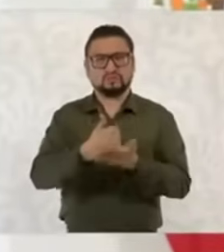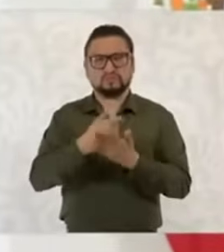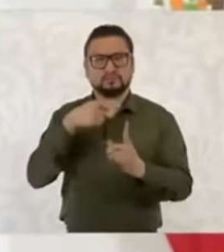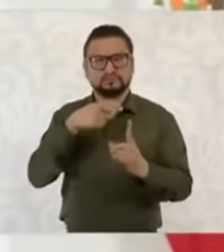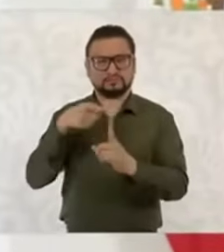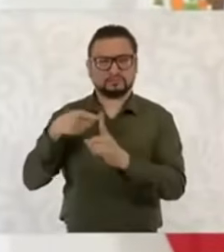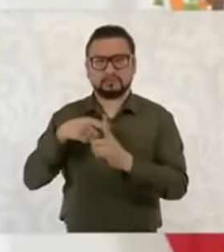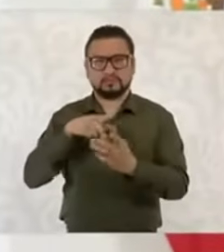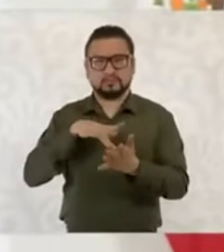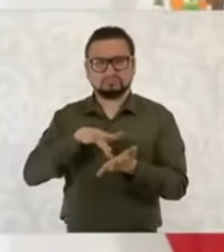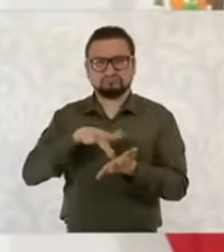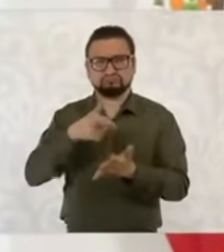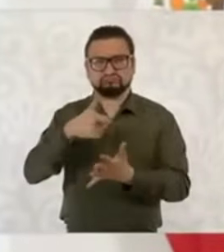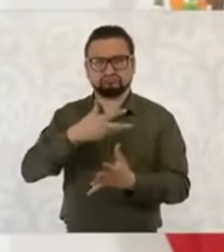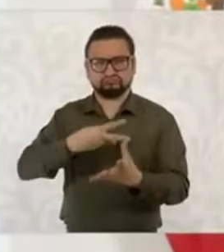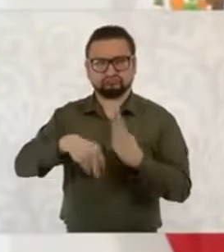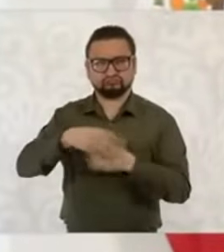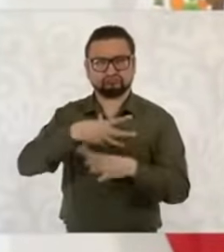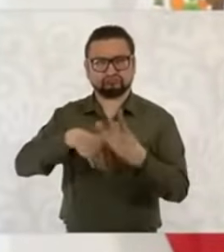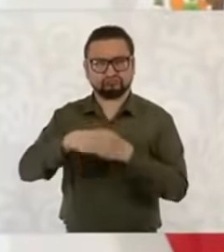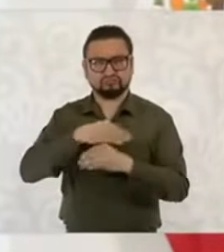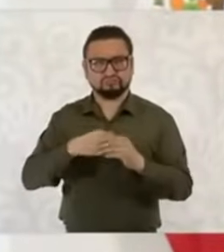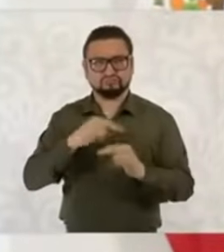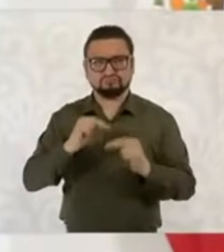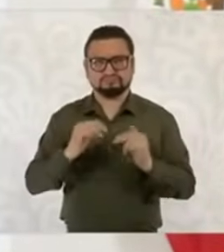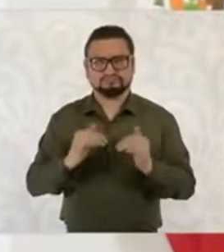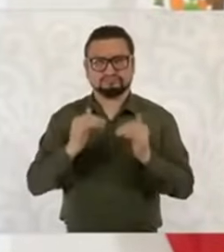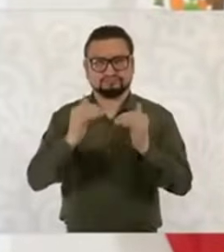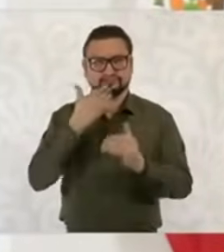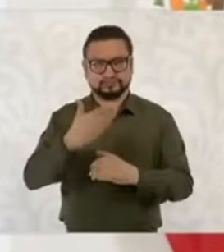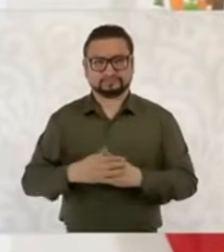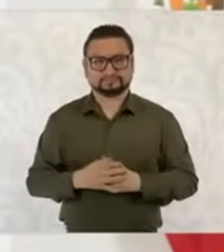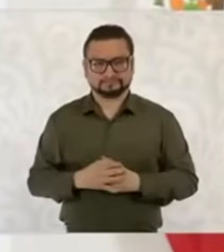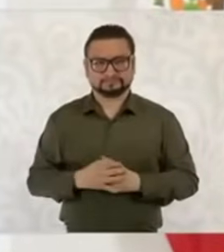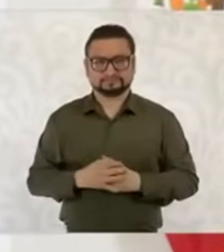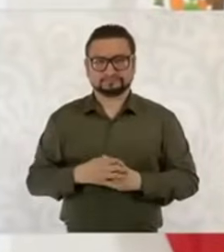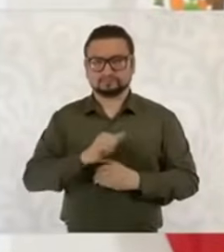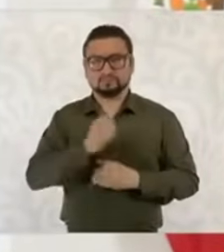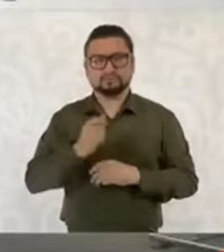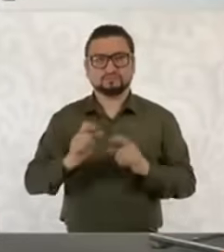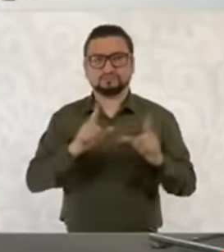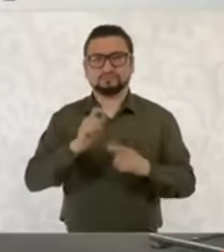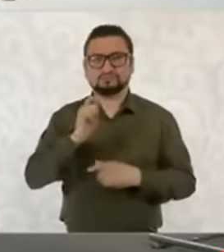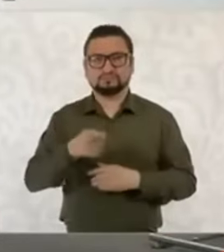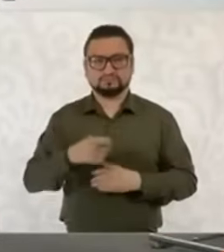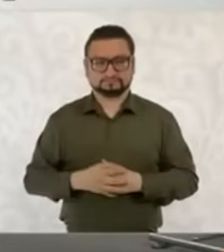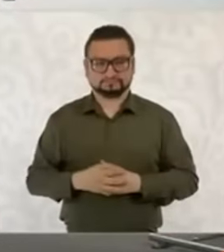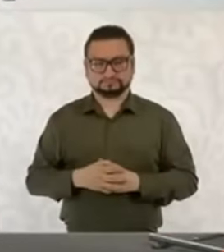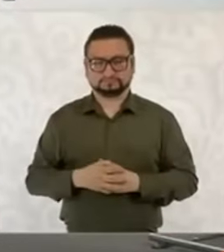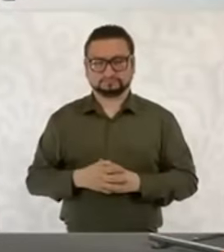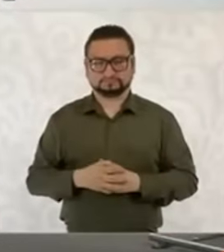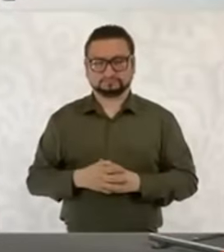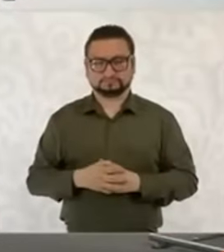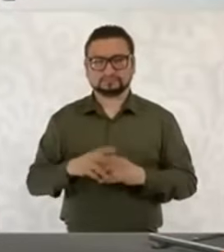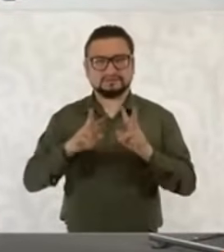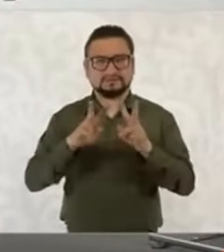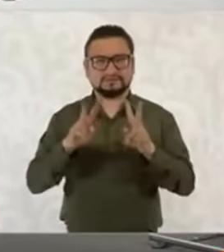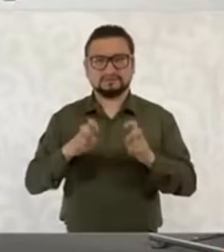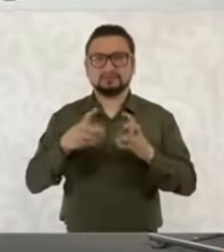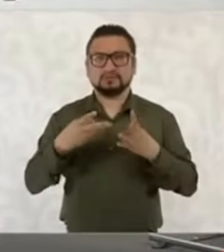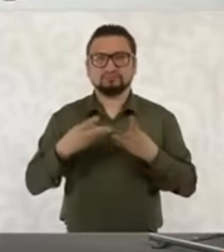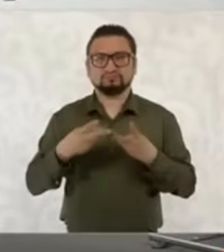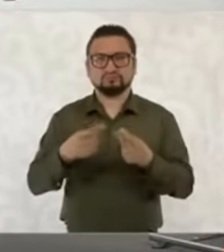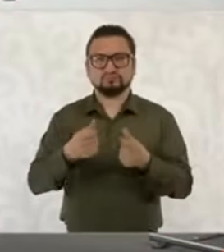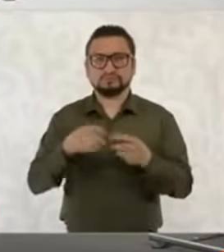la prosperidad compartida. La siguiente, por favor. ¿Cuáles son los principales rubros de gasto? Esto